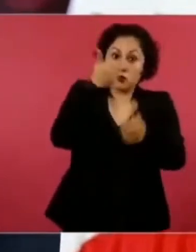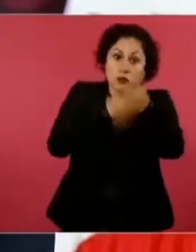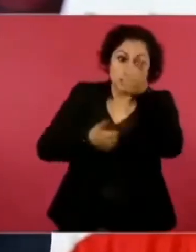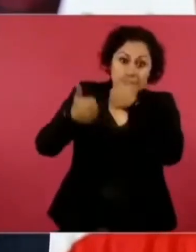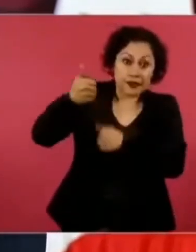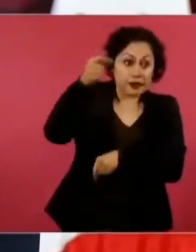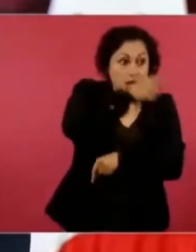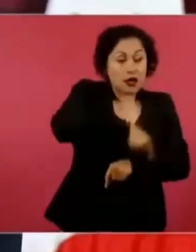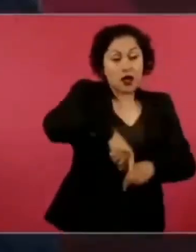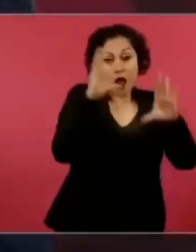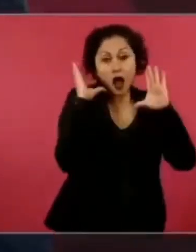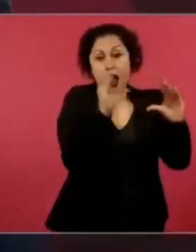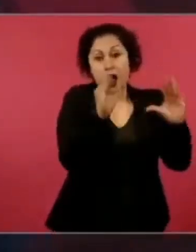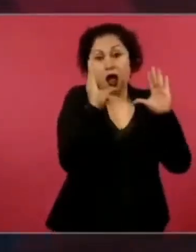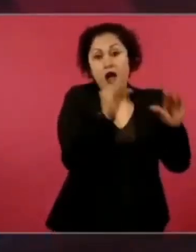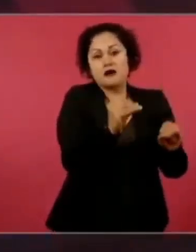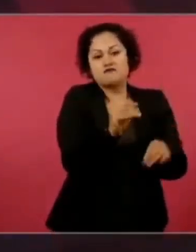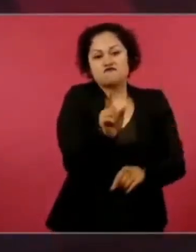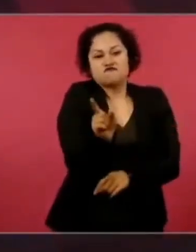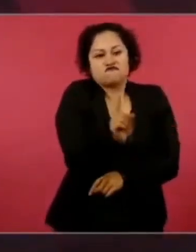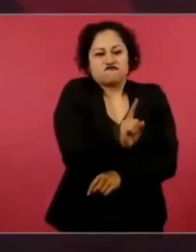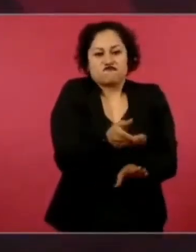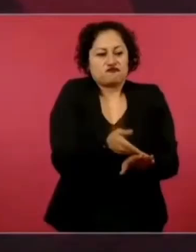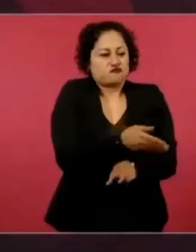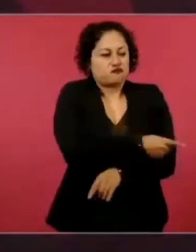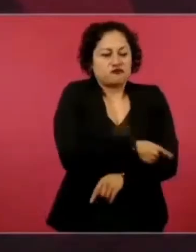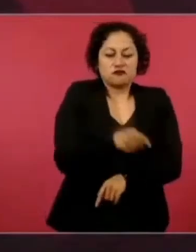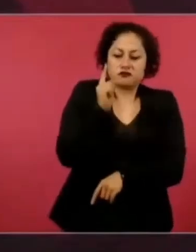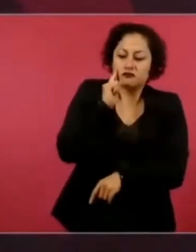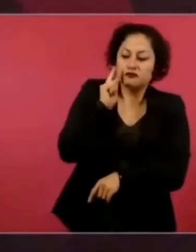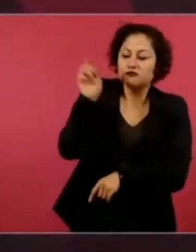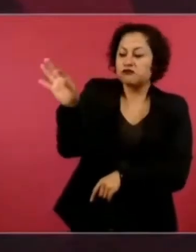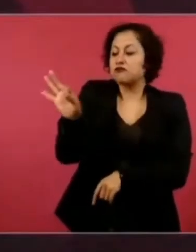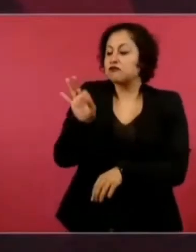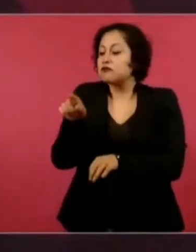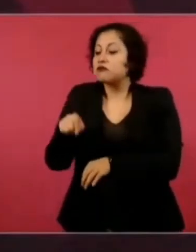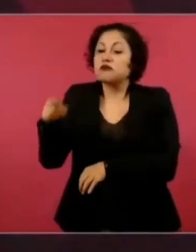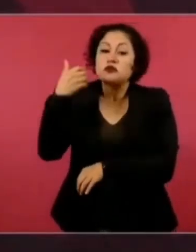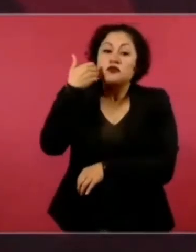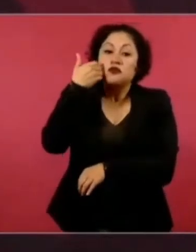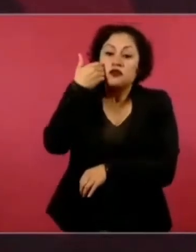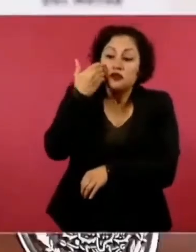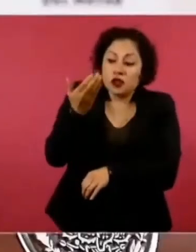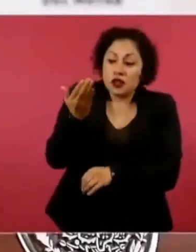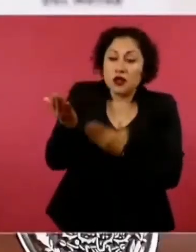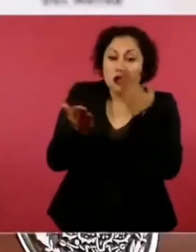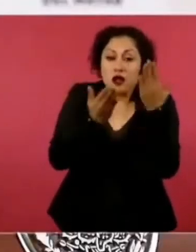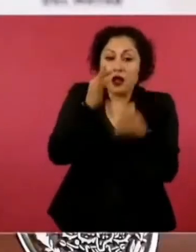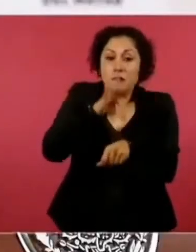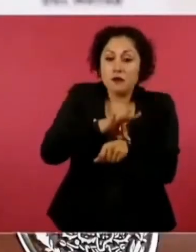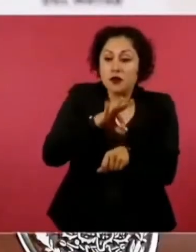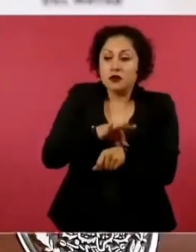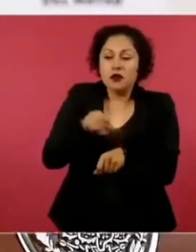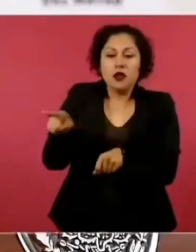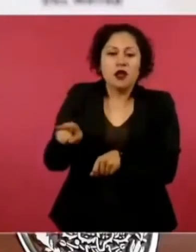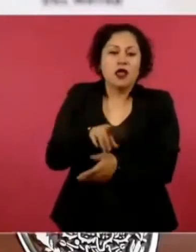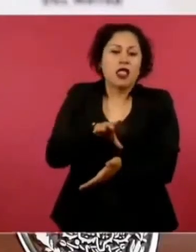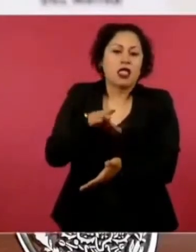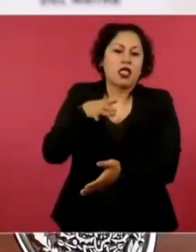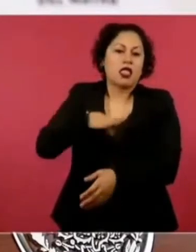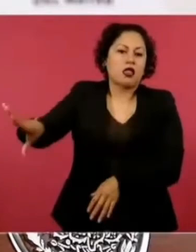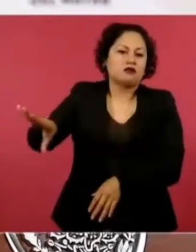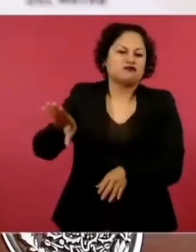los jóvenes que querían estudiar medicina, con el